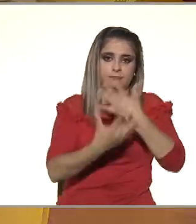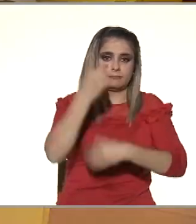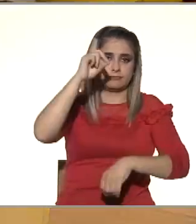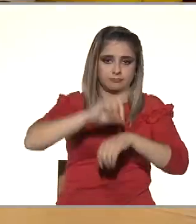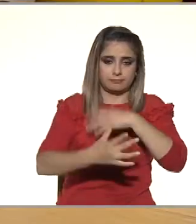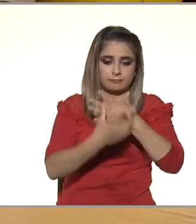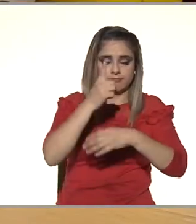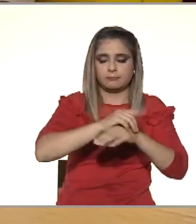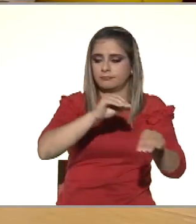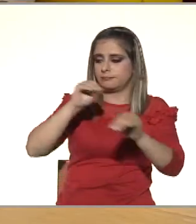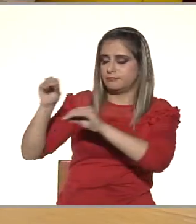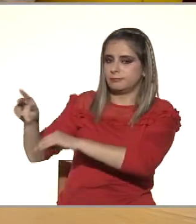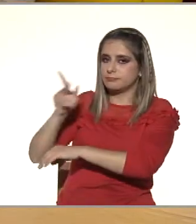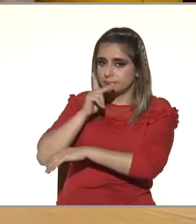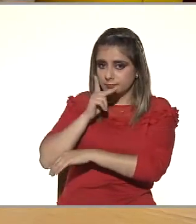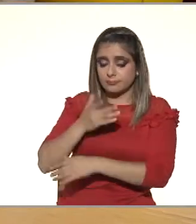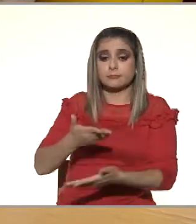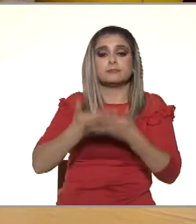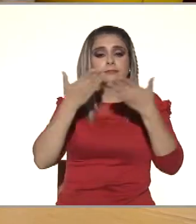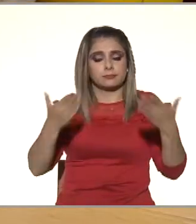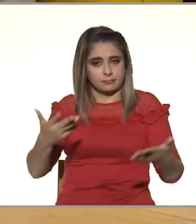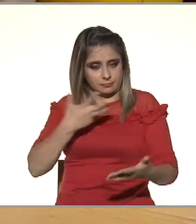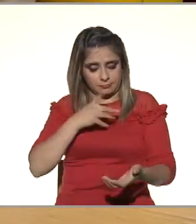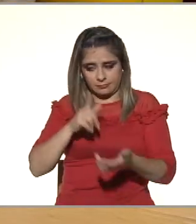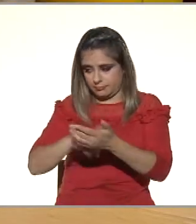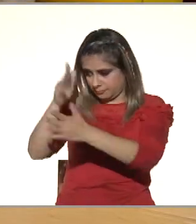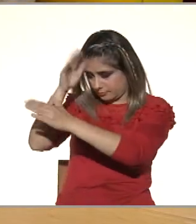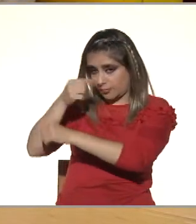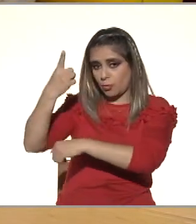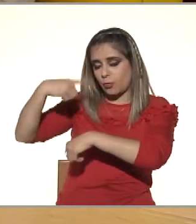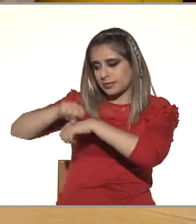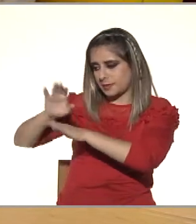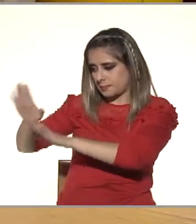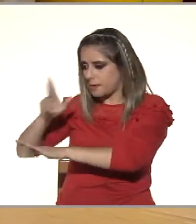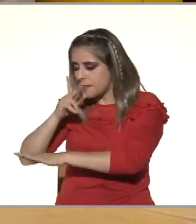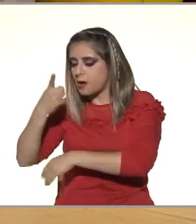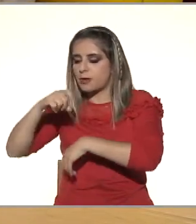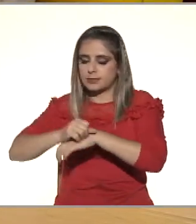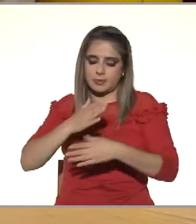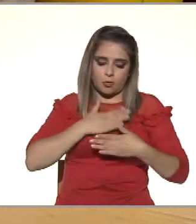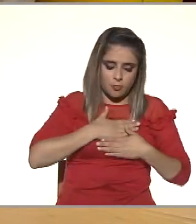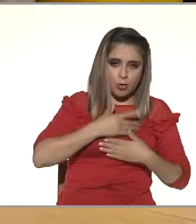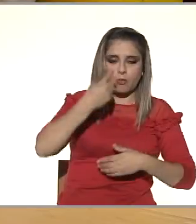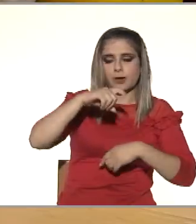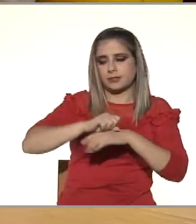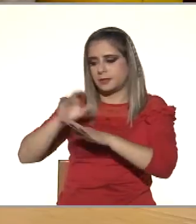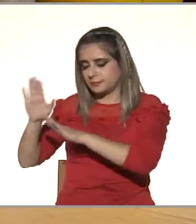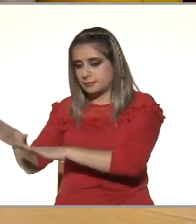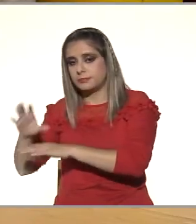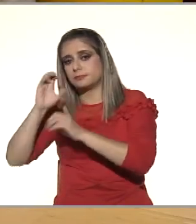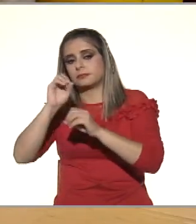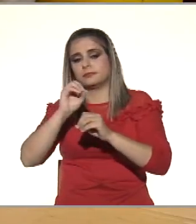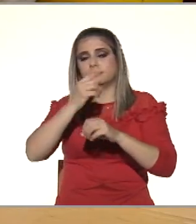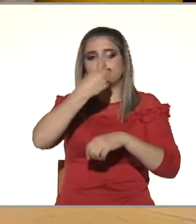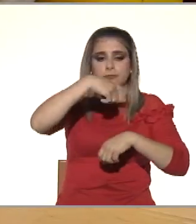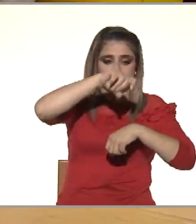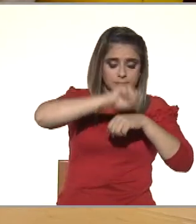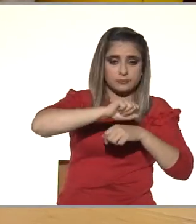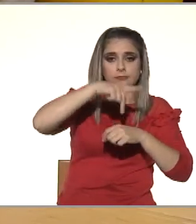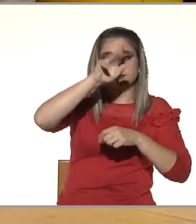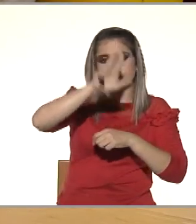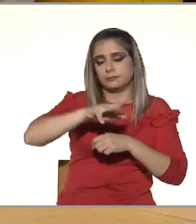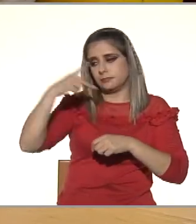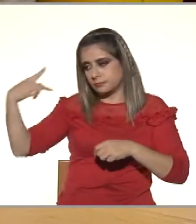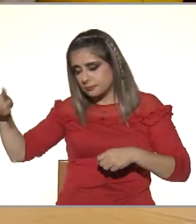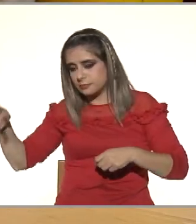con el papá. Hoy hay arreglos de una semana con uno, una semana con otro, o una semana, pero los miércoles con uno,